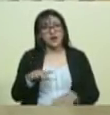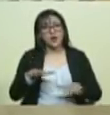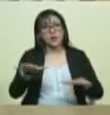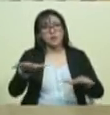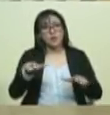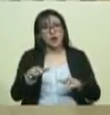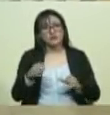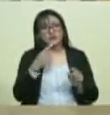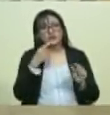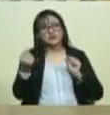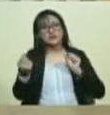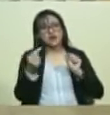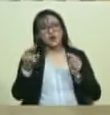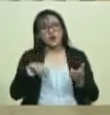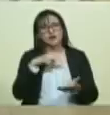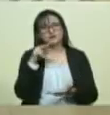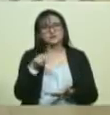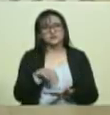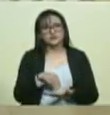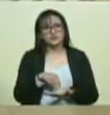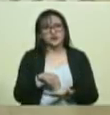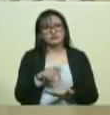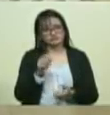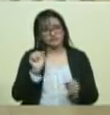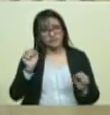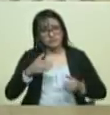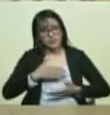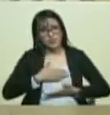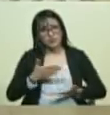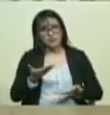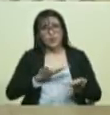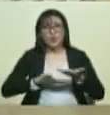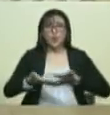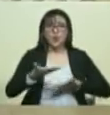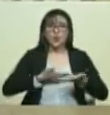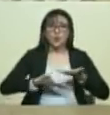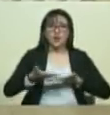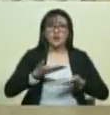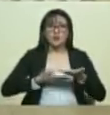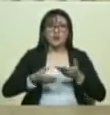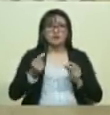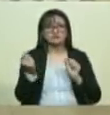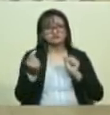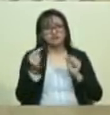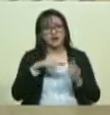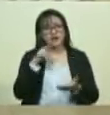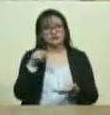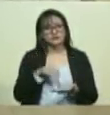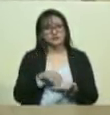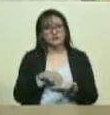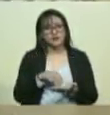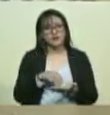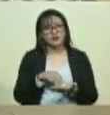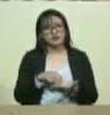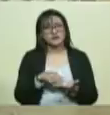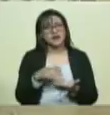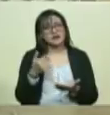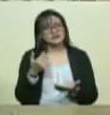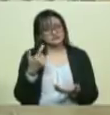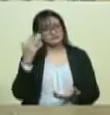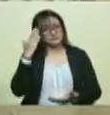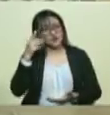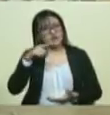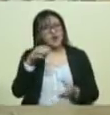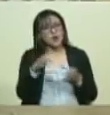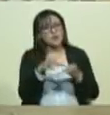gran diálogo nacional. ¿Estaría usted dispuesto a colaborar en este gran diálogo nacional, considerando que hay un sector de la oposición